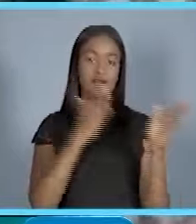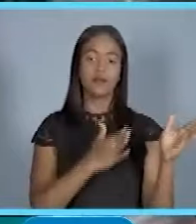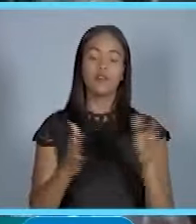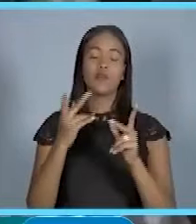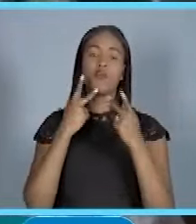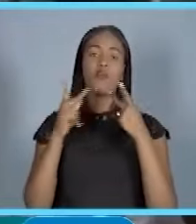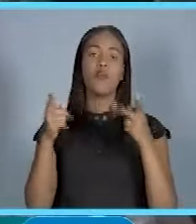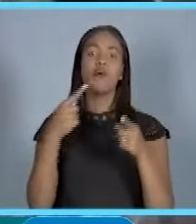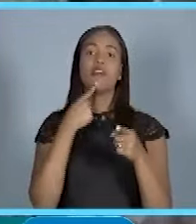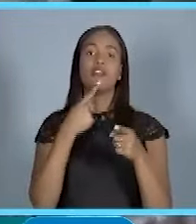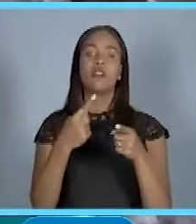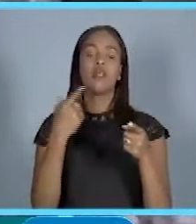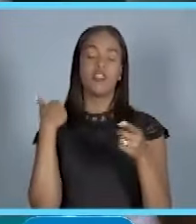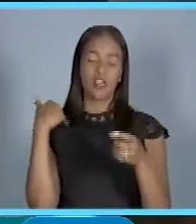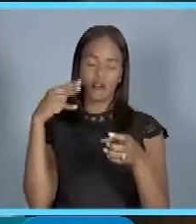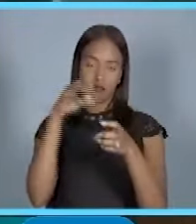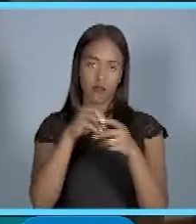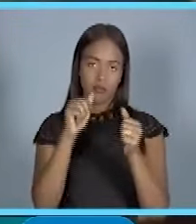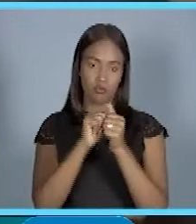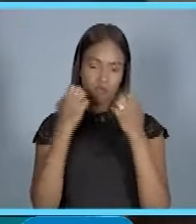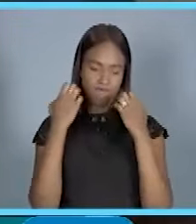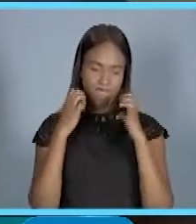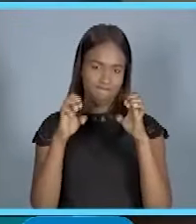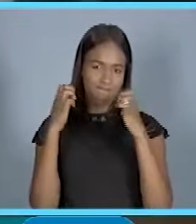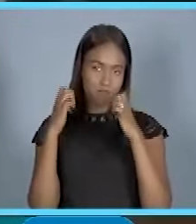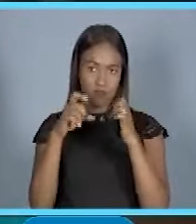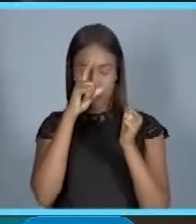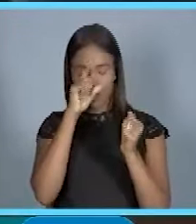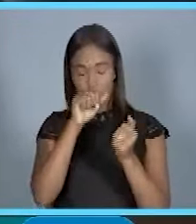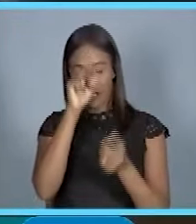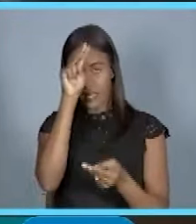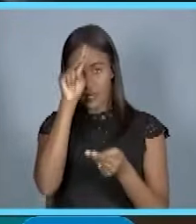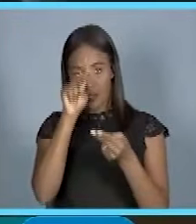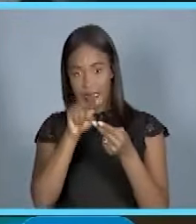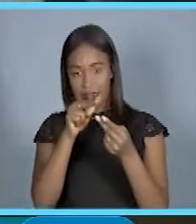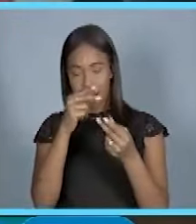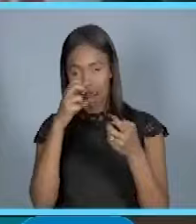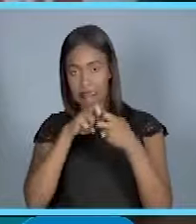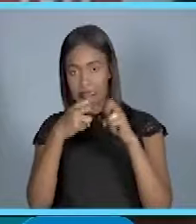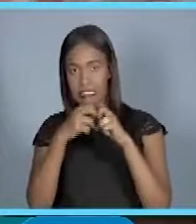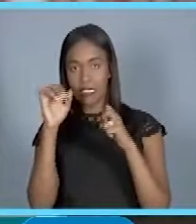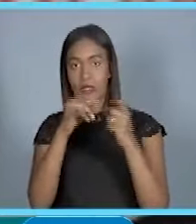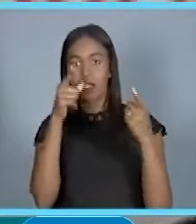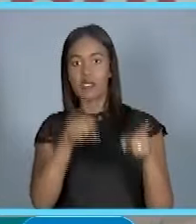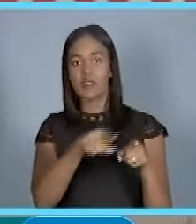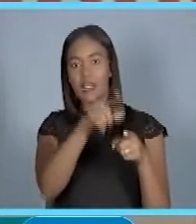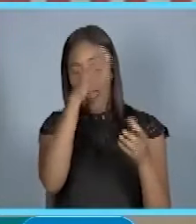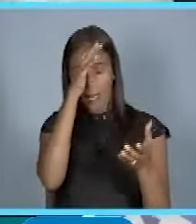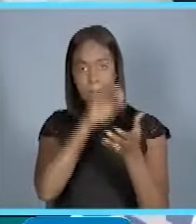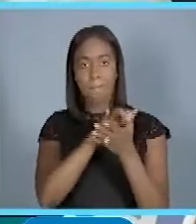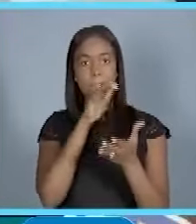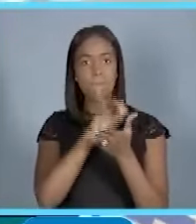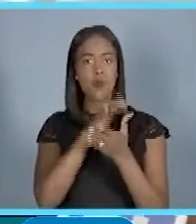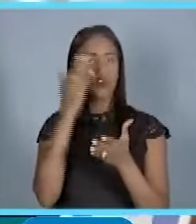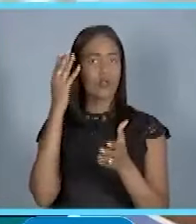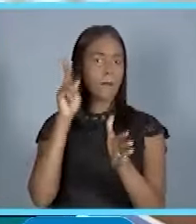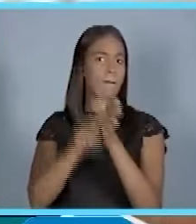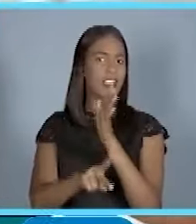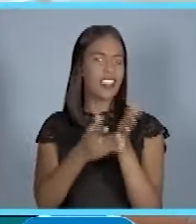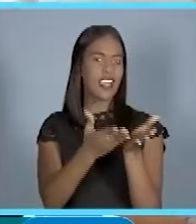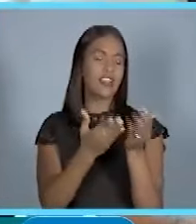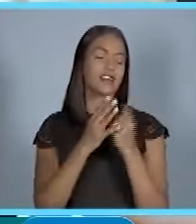de lo que dijo forma parte de los esfuerzos para contrarrestar crímenes como el de la pareja de esposos. Y ahora viene todo